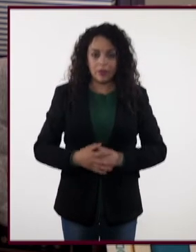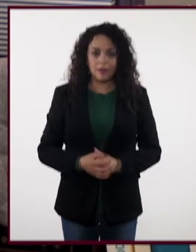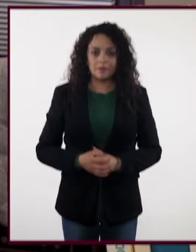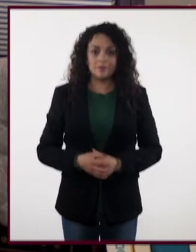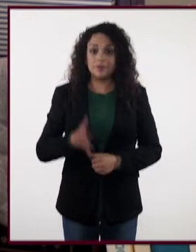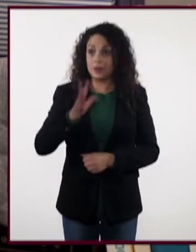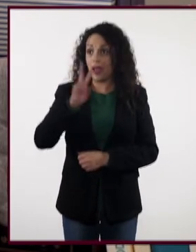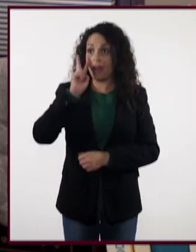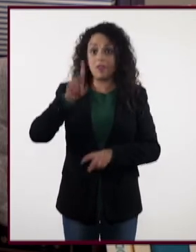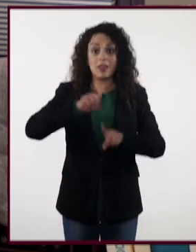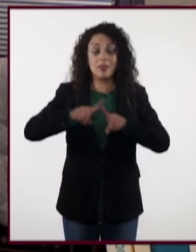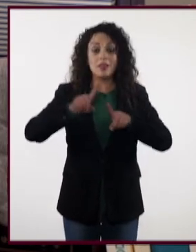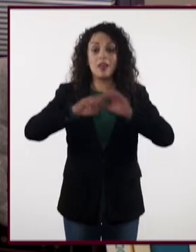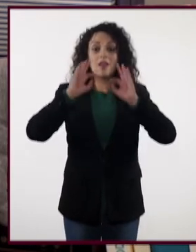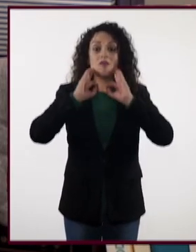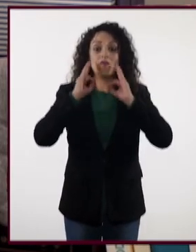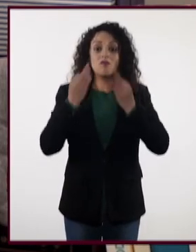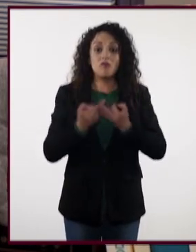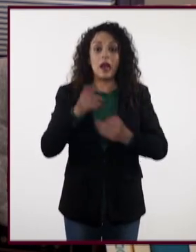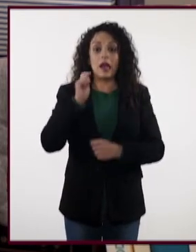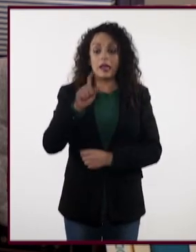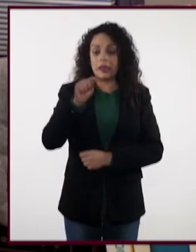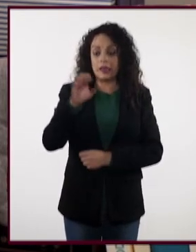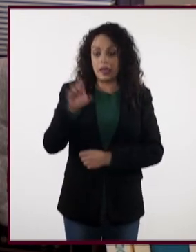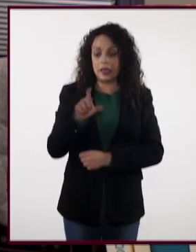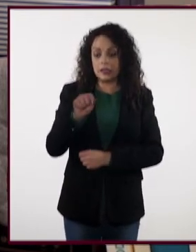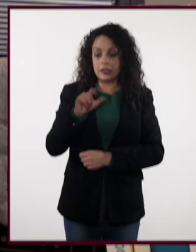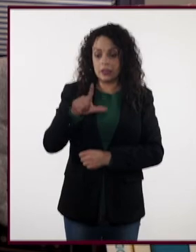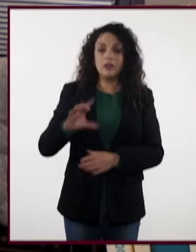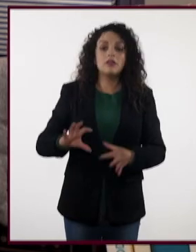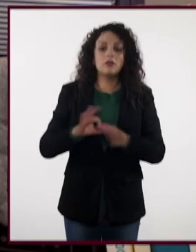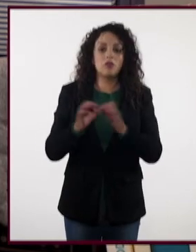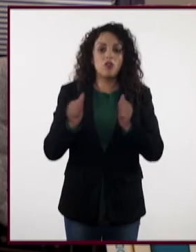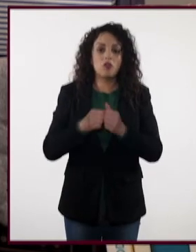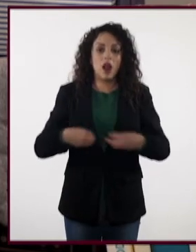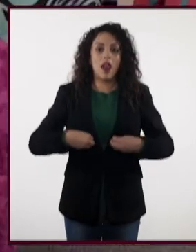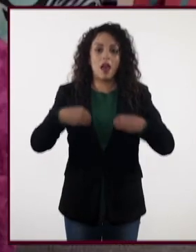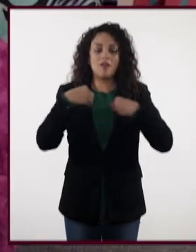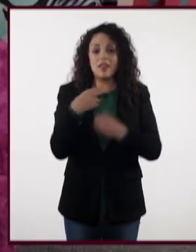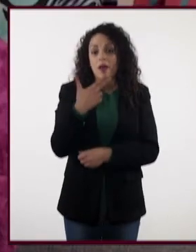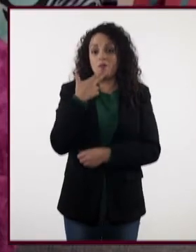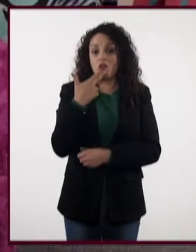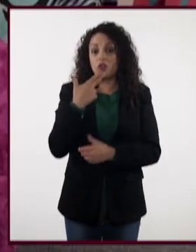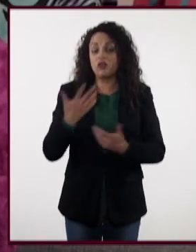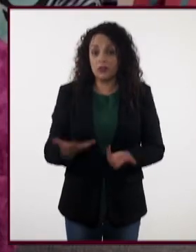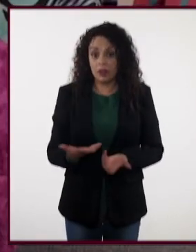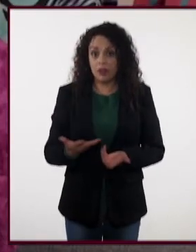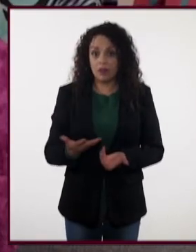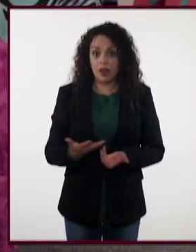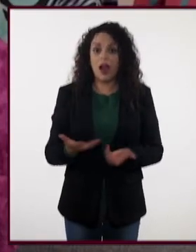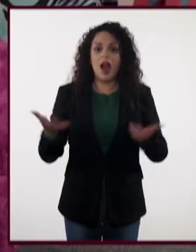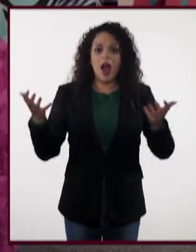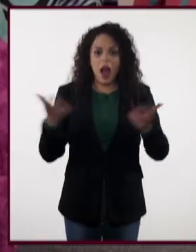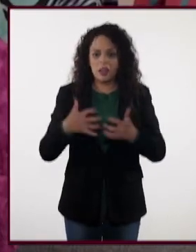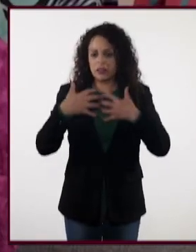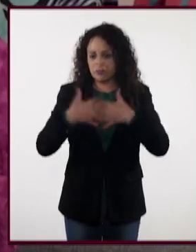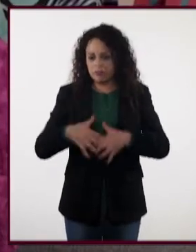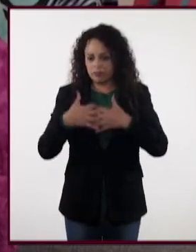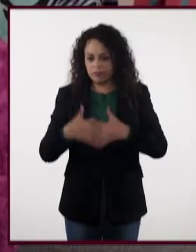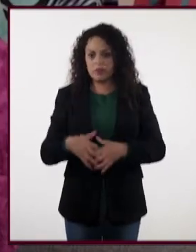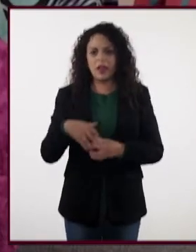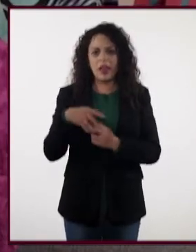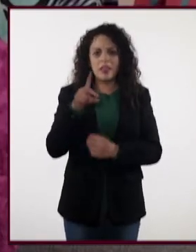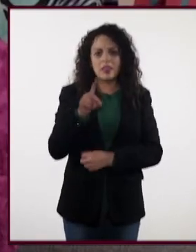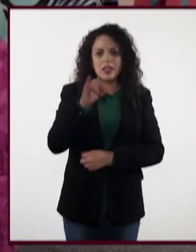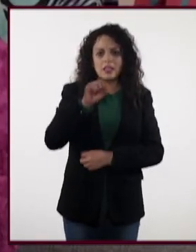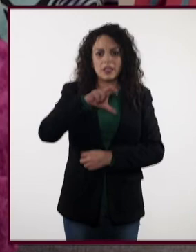Hemos visto muchas formas en las que los textiles forman parte de la vida productiva. La producción y diseño de textiles en sí